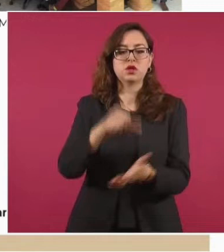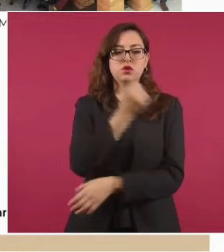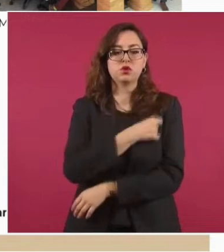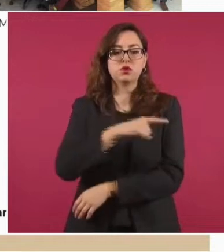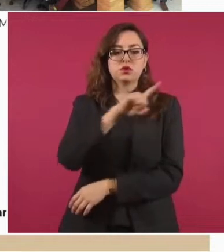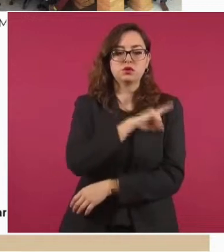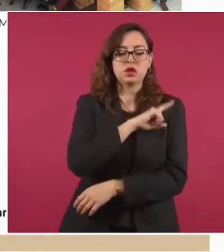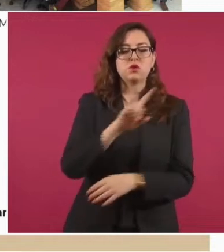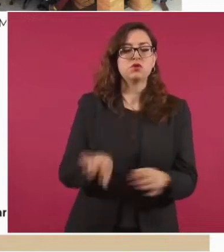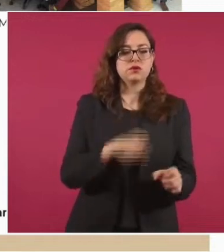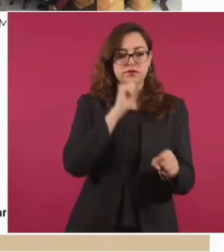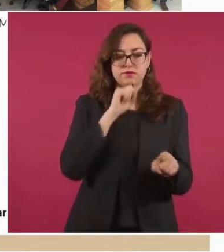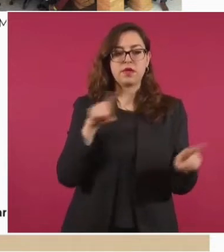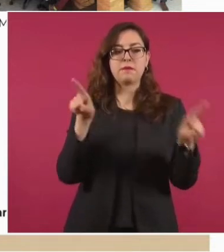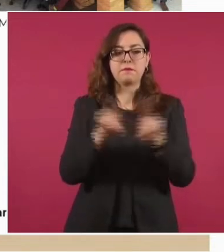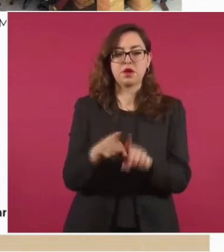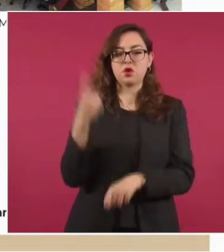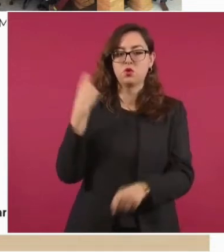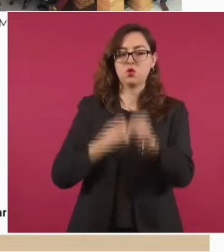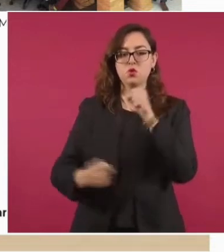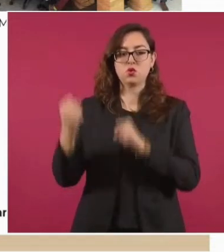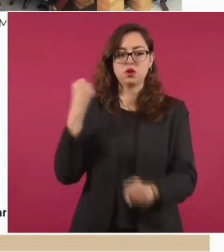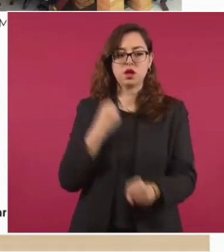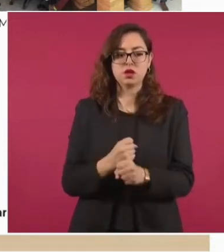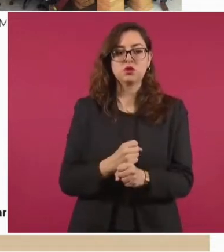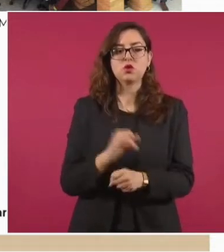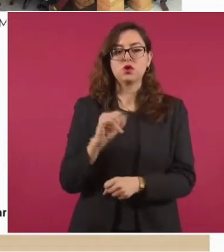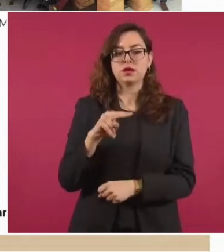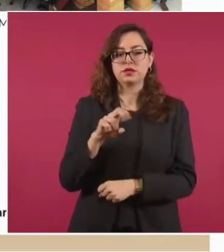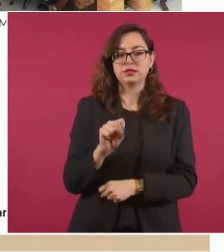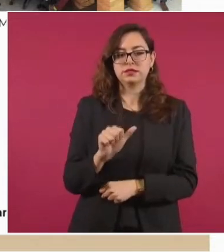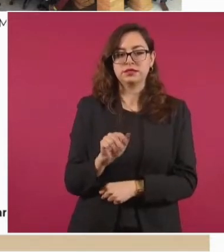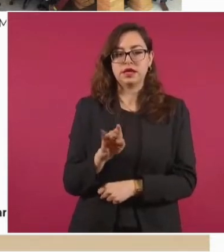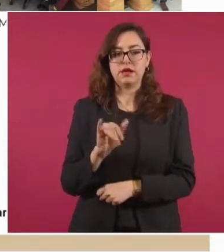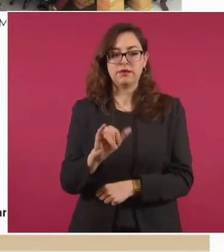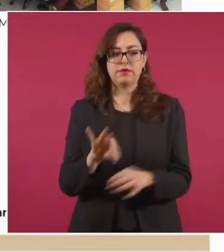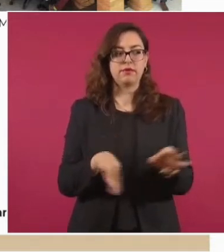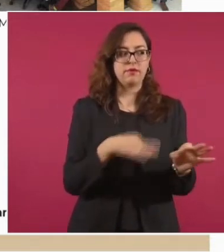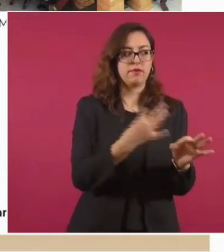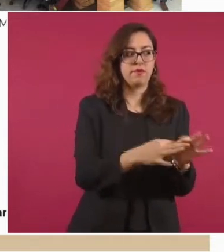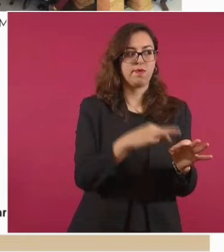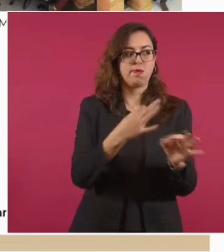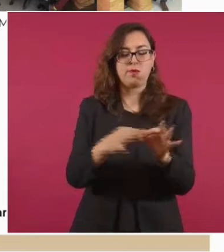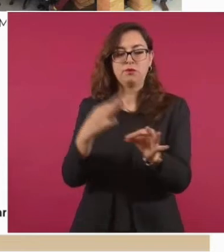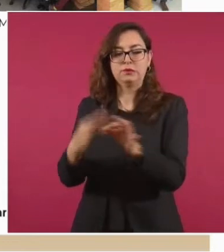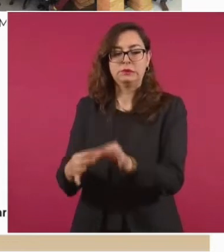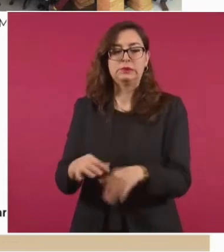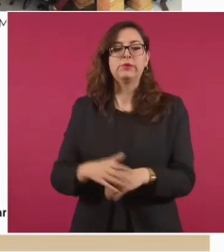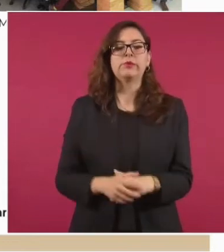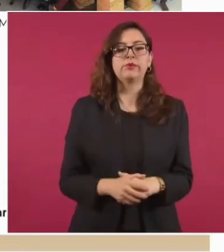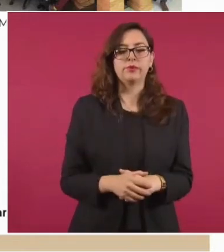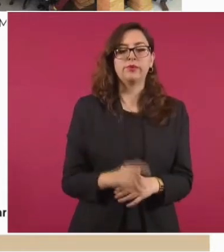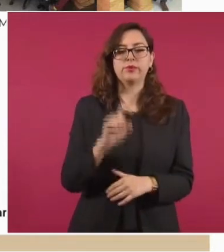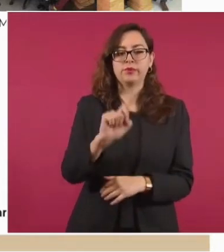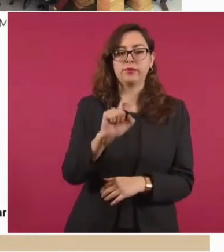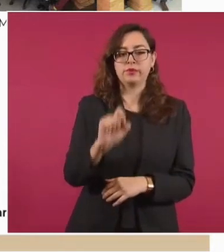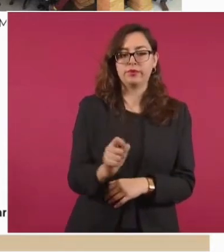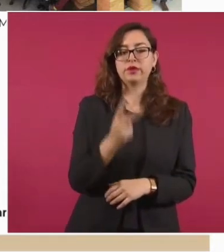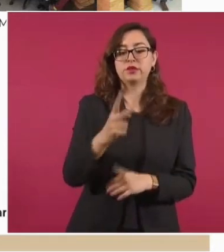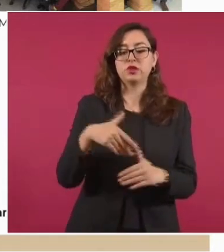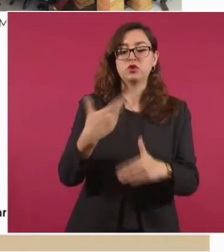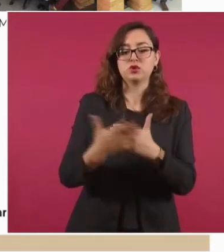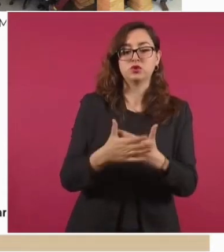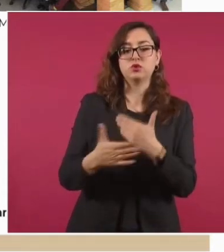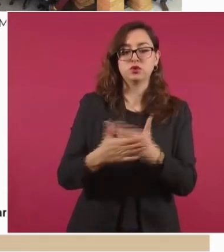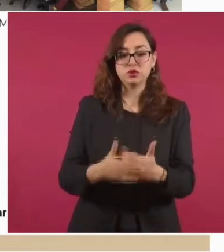se concluyeron desde el año pasado por parte del INSABI y que está ahora programando 22 más para